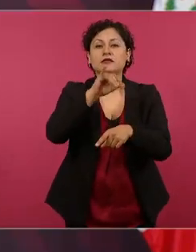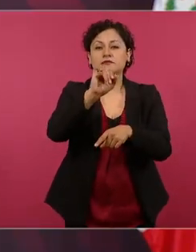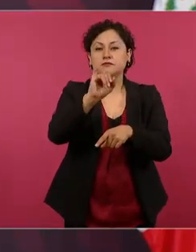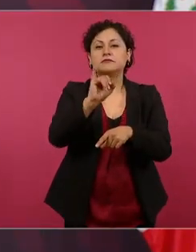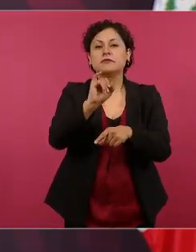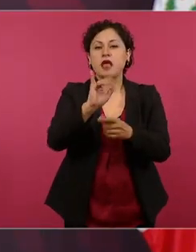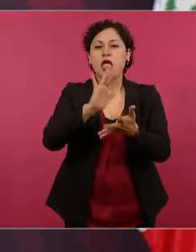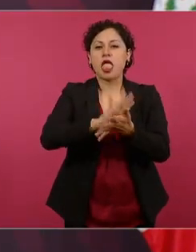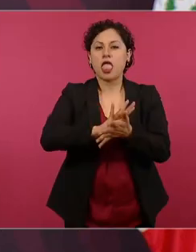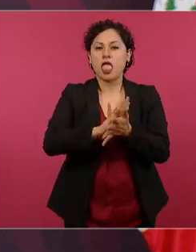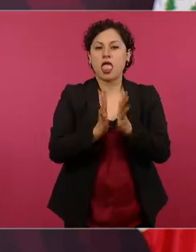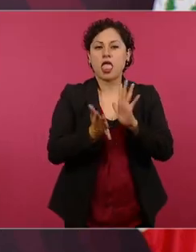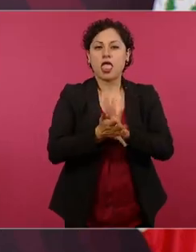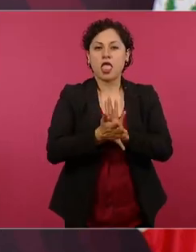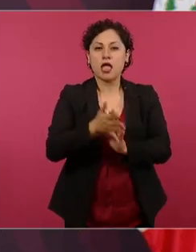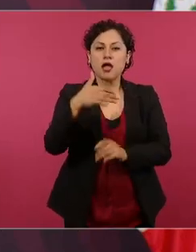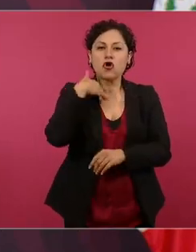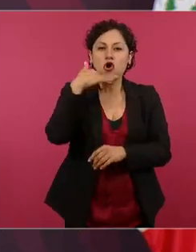la corrupción